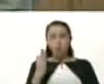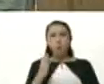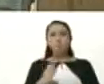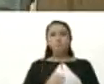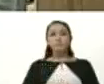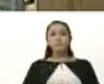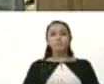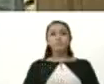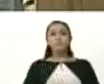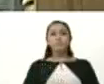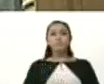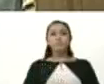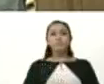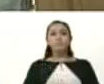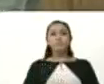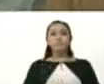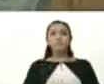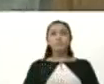voz.